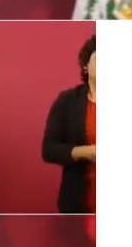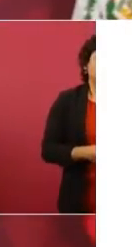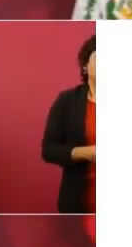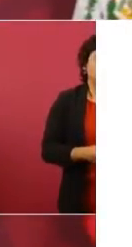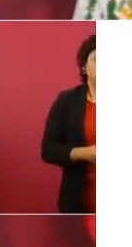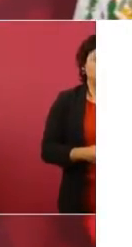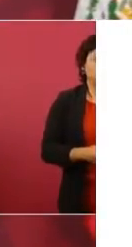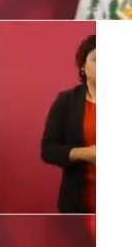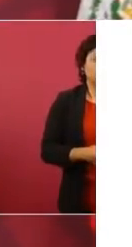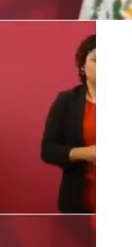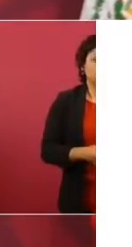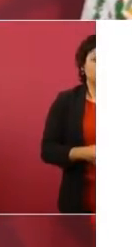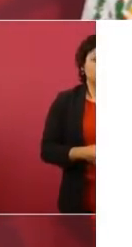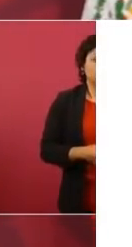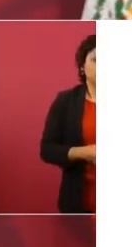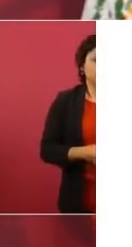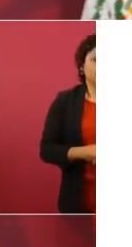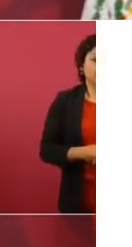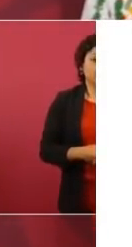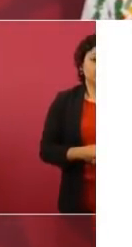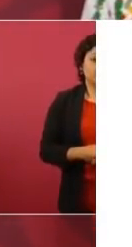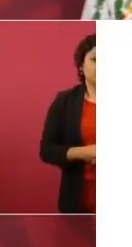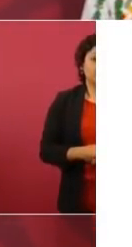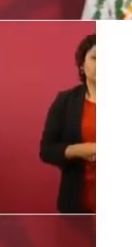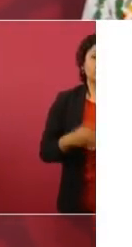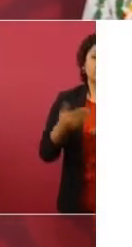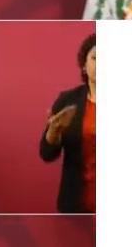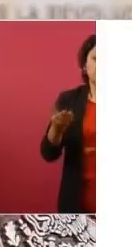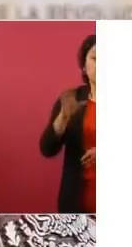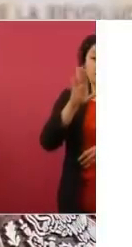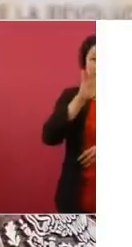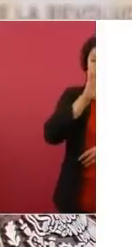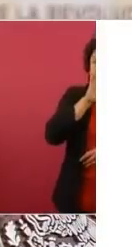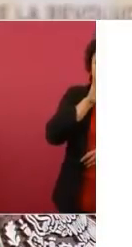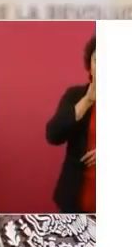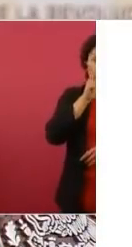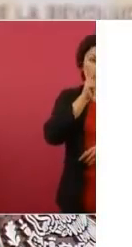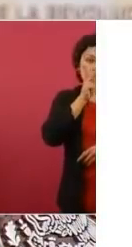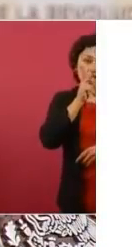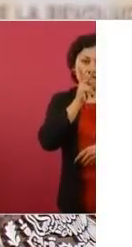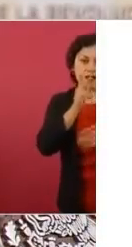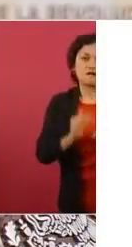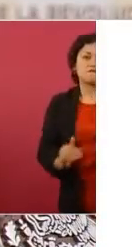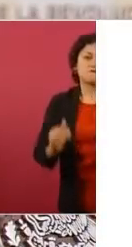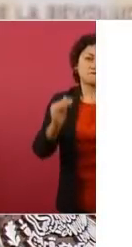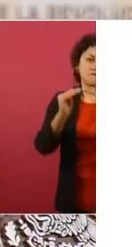de equidad la mamá y el papá del